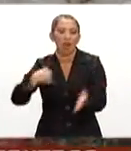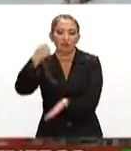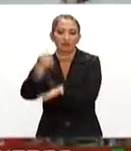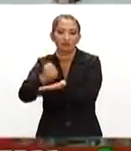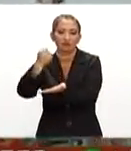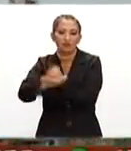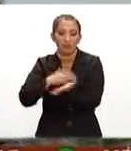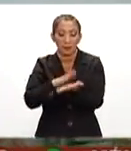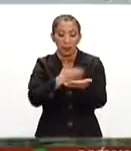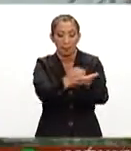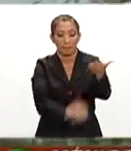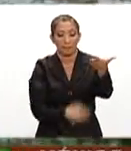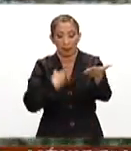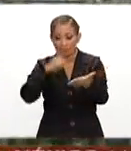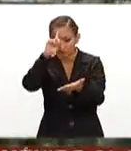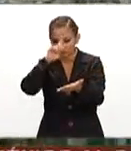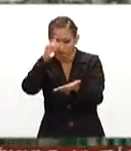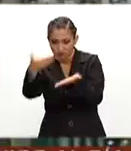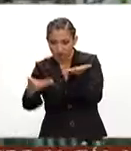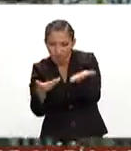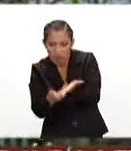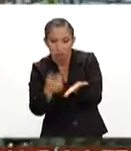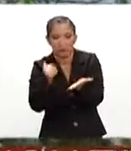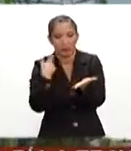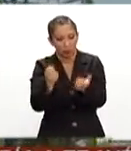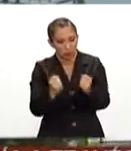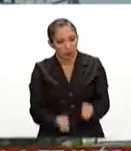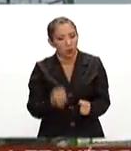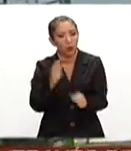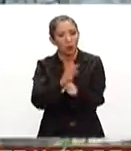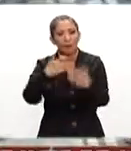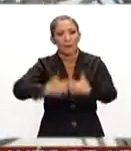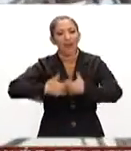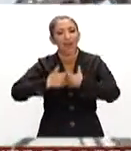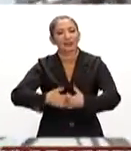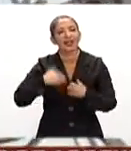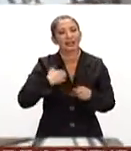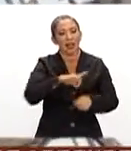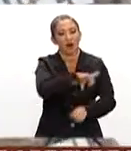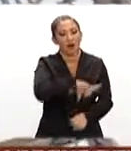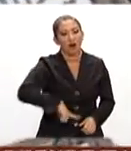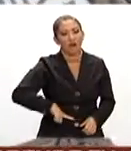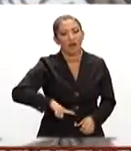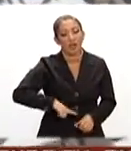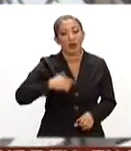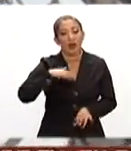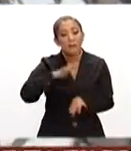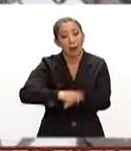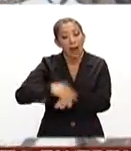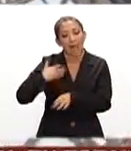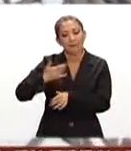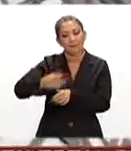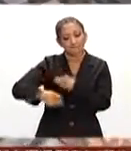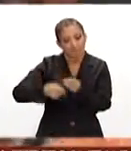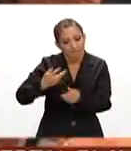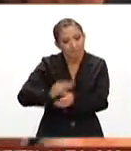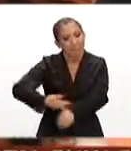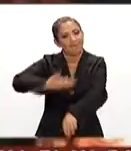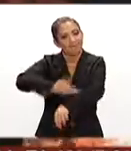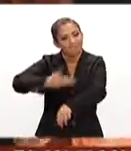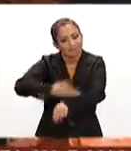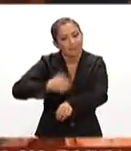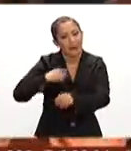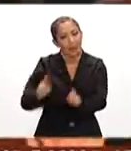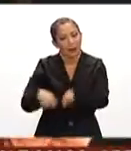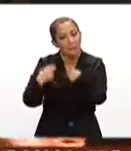El documento propone otorgar certidumbre financiera a empresas productivas del Estado y una operación más eficiente y segura en las áreas